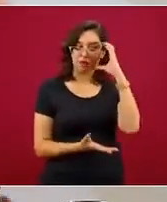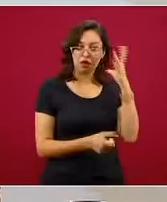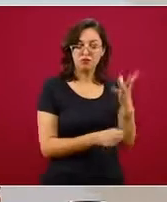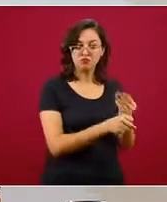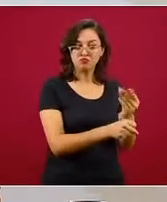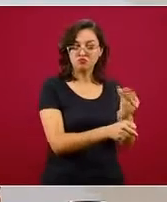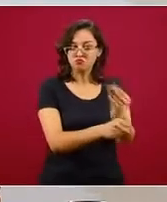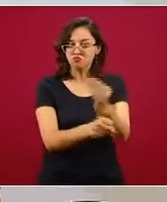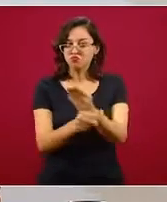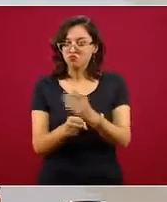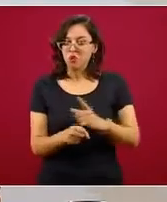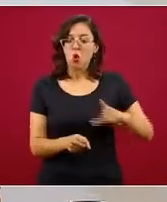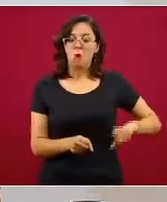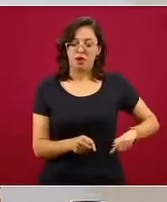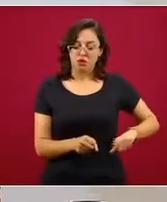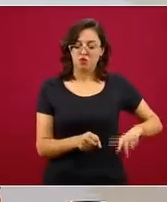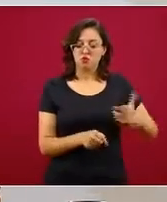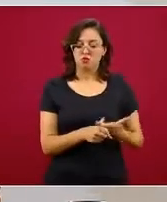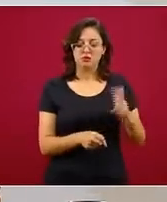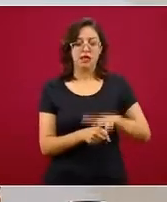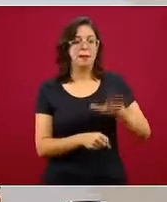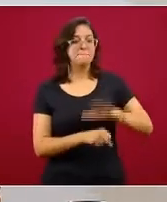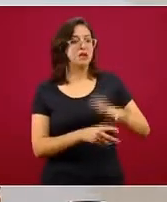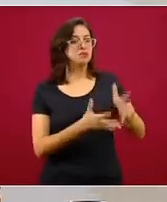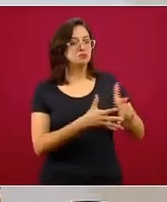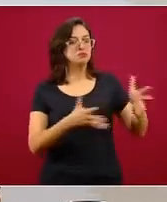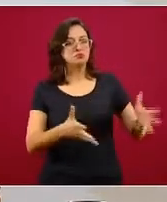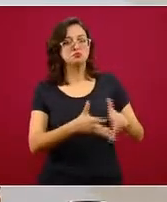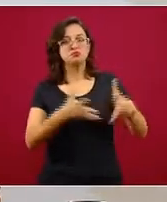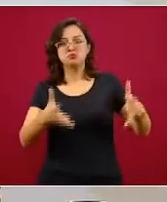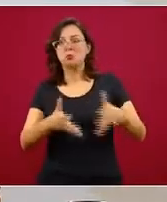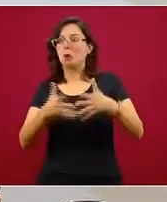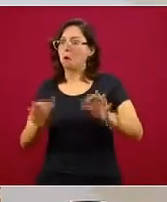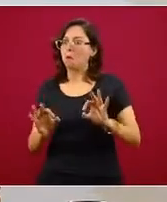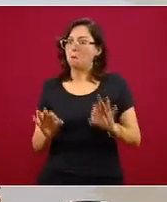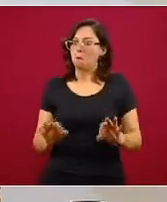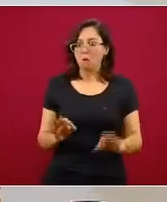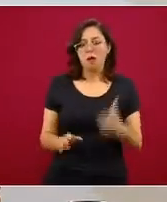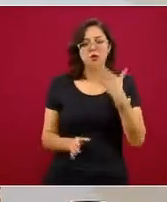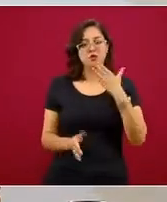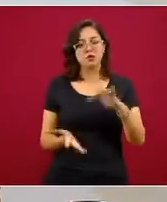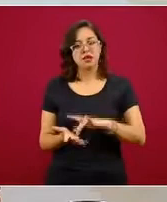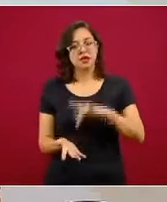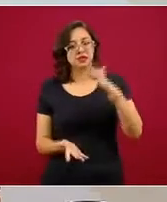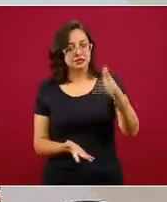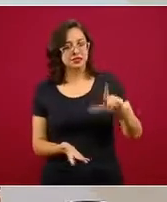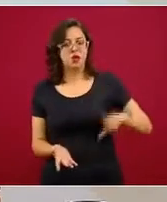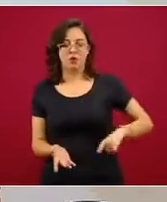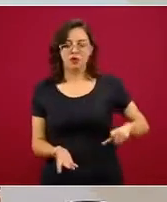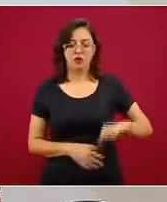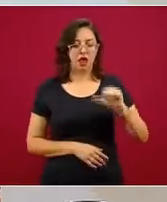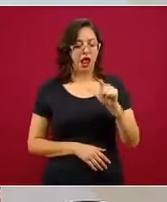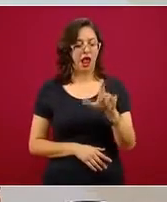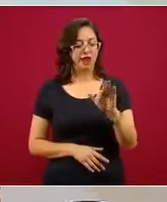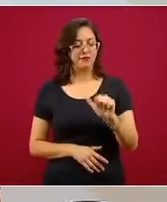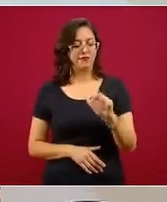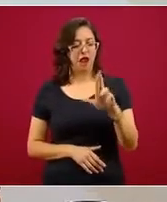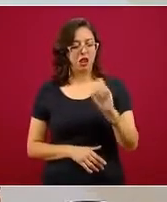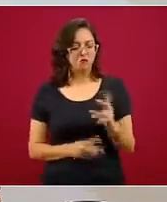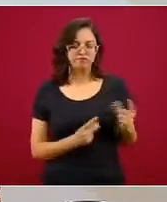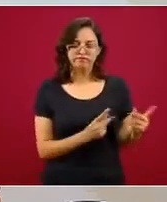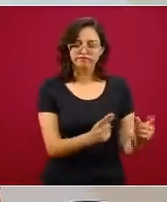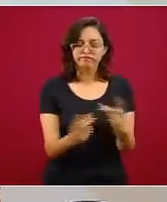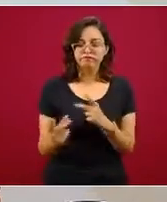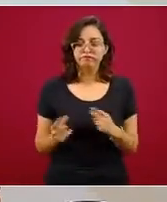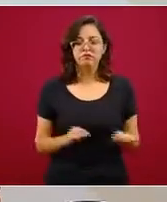ha estado expandiendo esta capacidad a muy buen ritmo. Agradecimiento también al gobernador Alfaro por esta